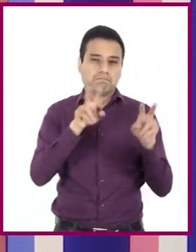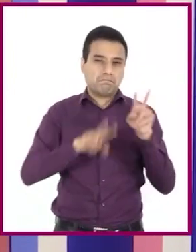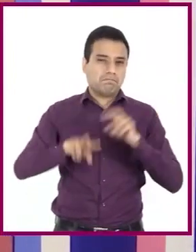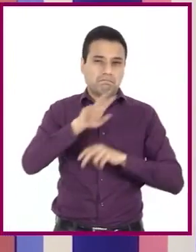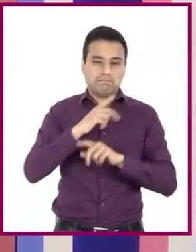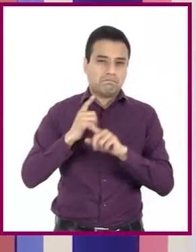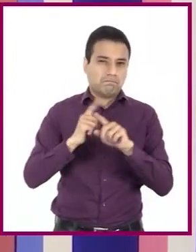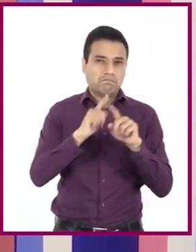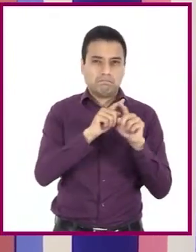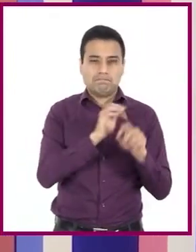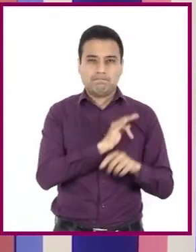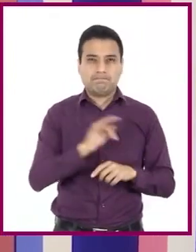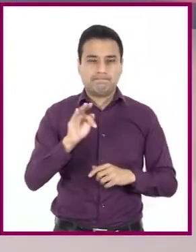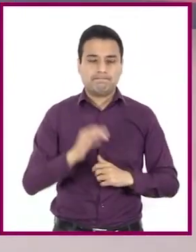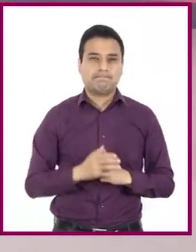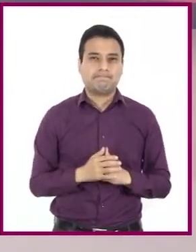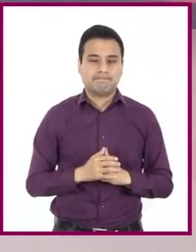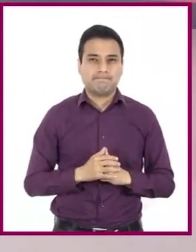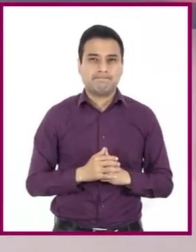concreto.